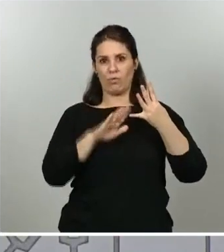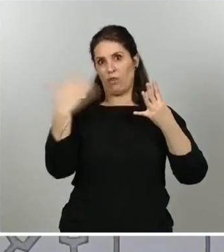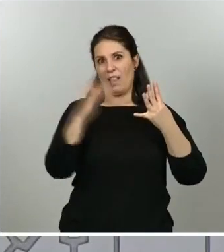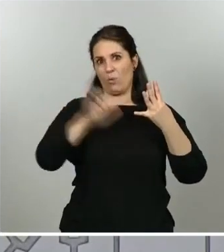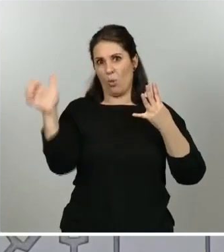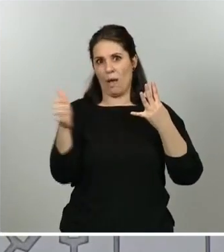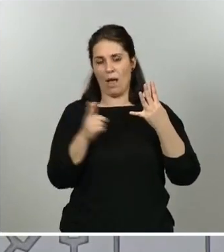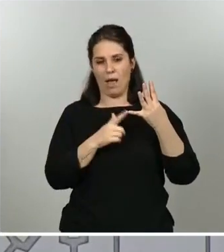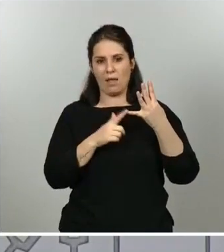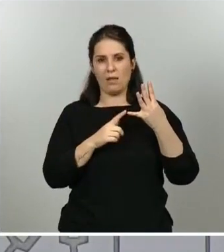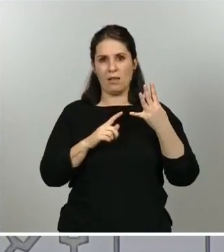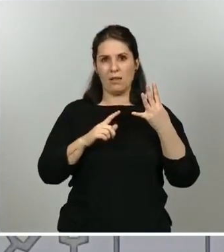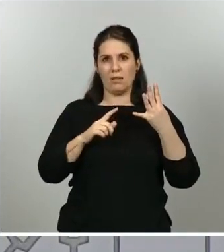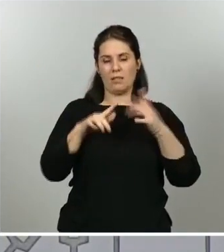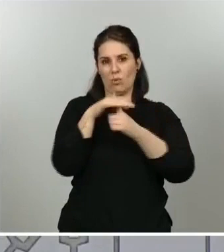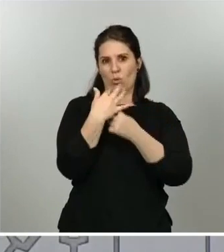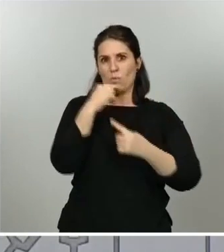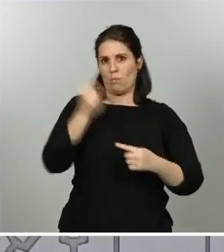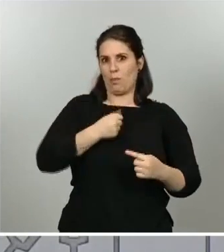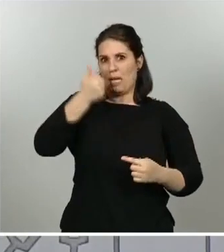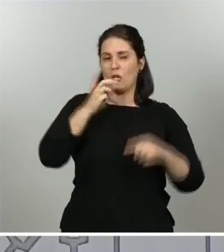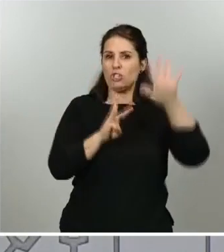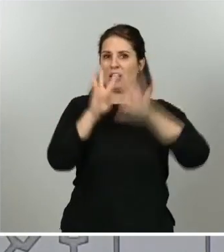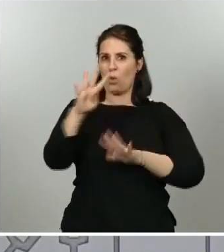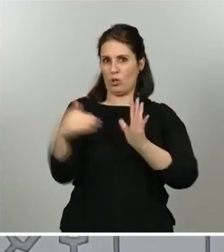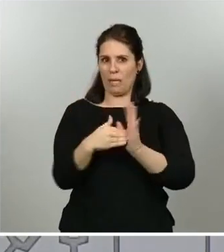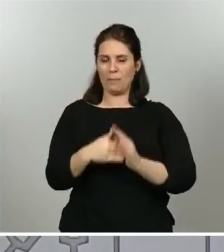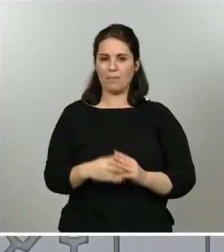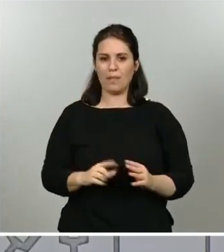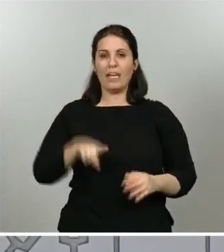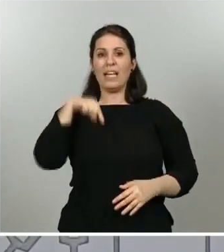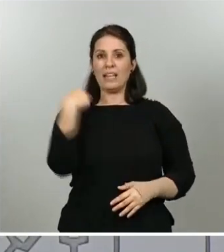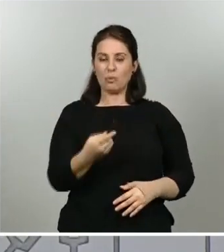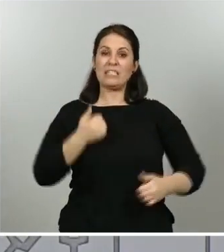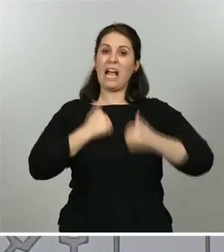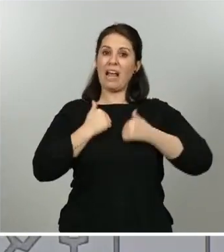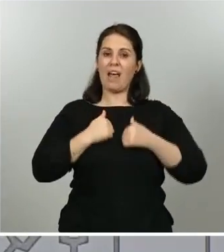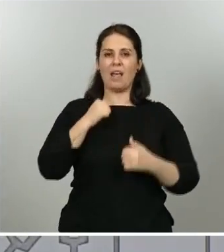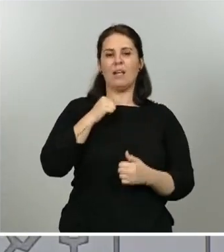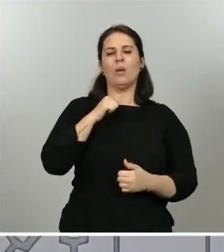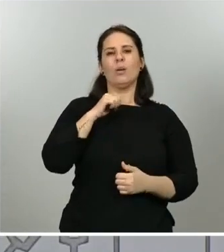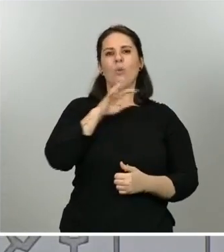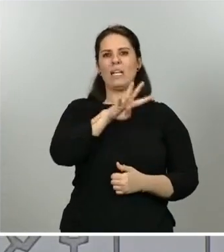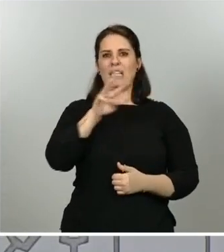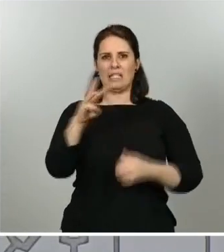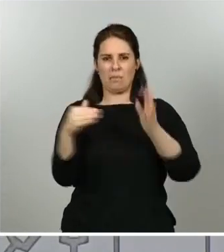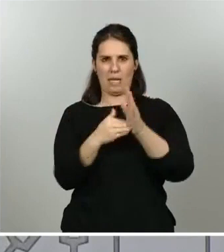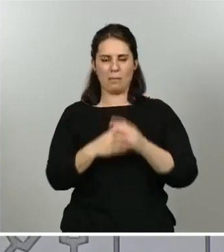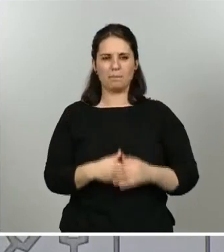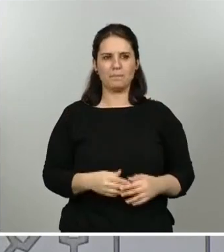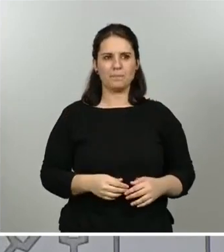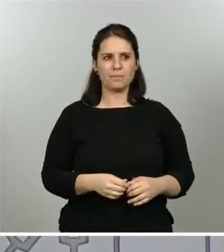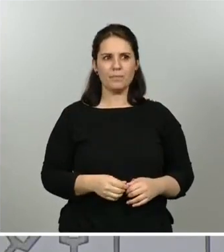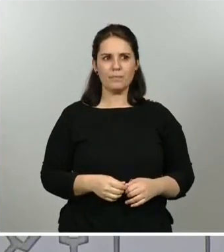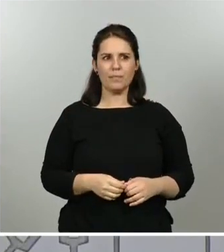mayor número de casos, 84.000, y luego está Canadá con 53.000. Pero los países que están sufriendo, en los que estamos